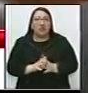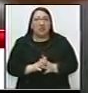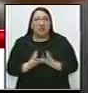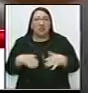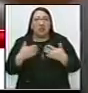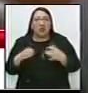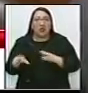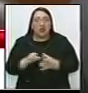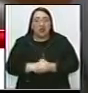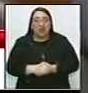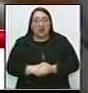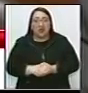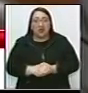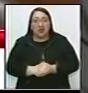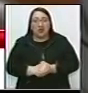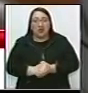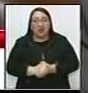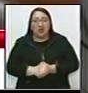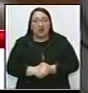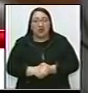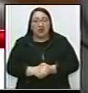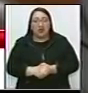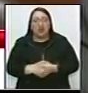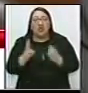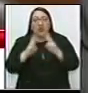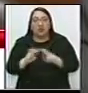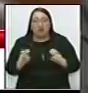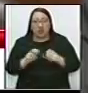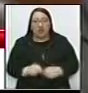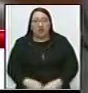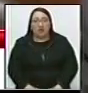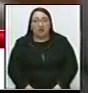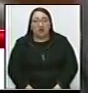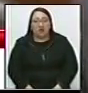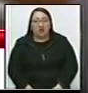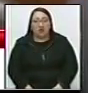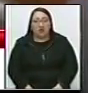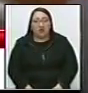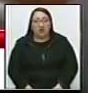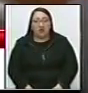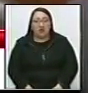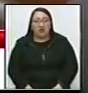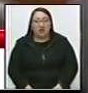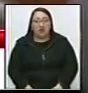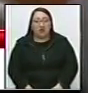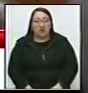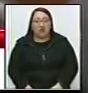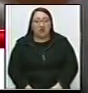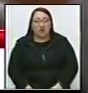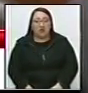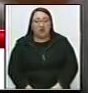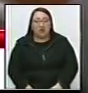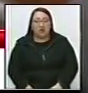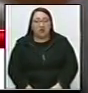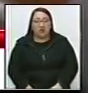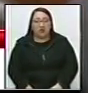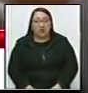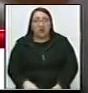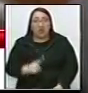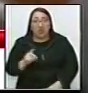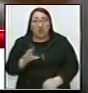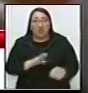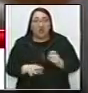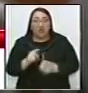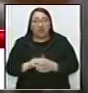ser debidamente auscultados. Y hay uno que está motivando una movilización, en el que se está